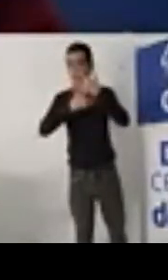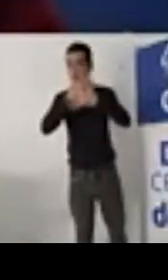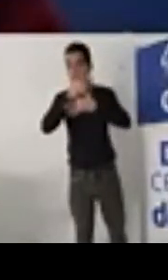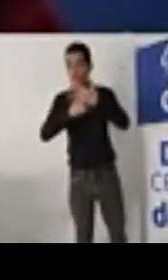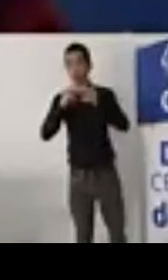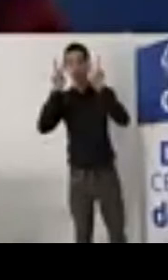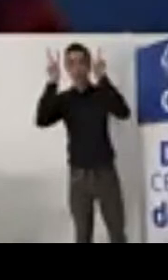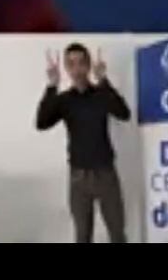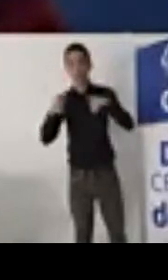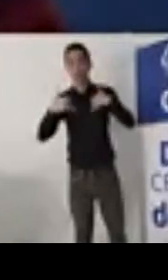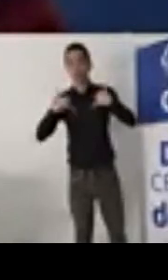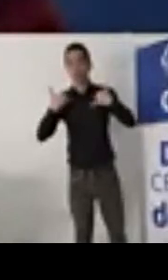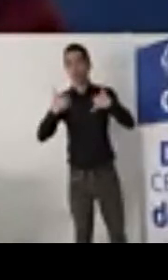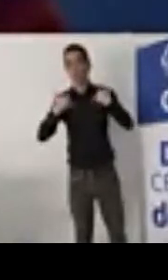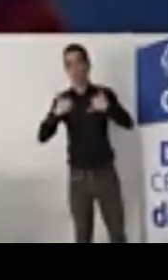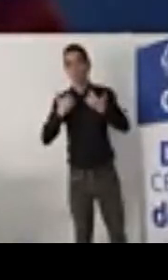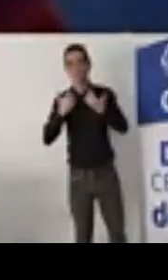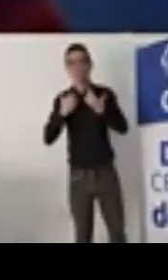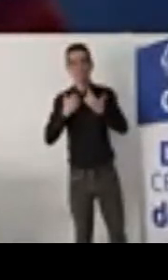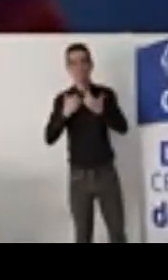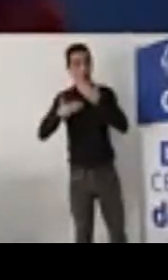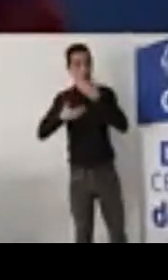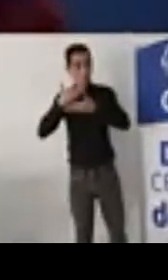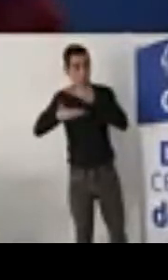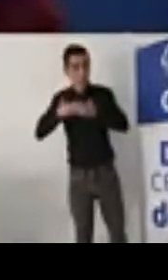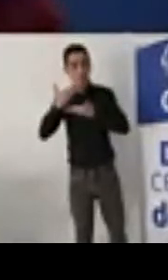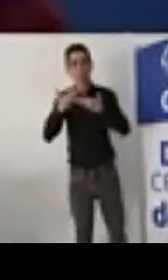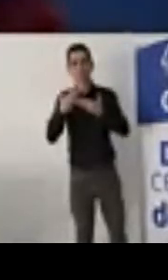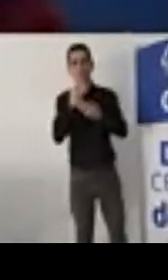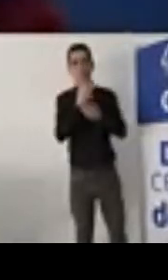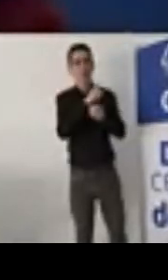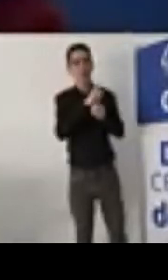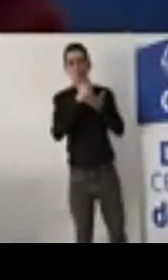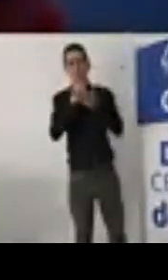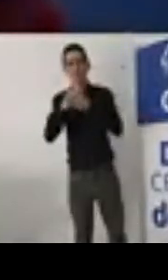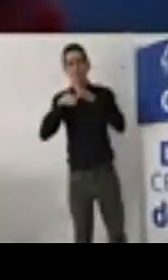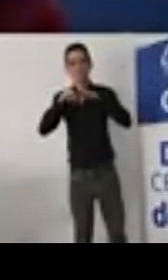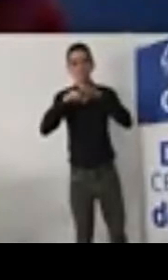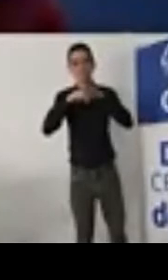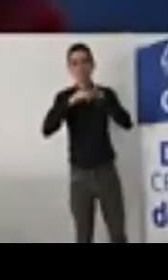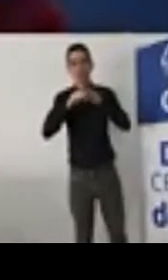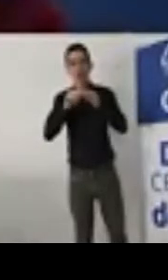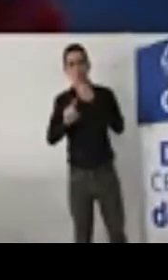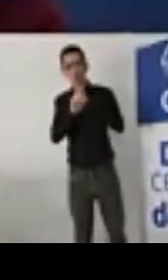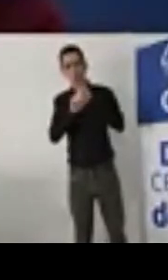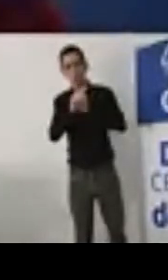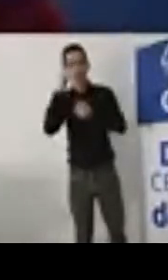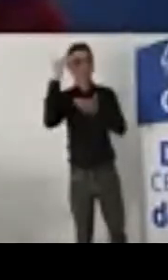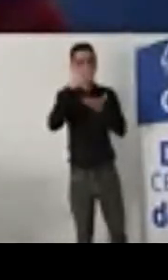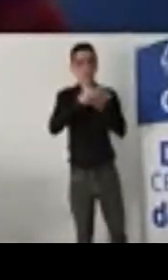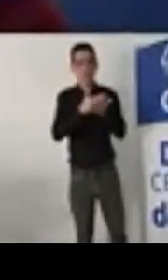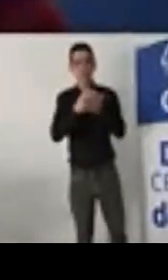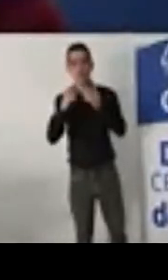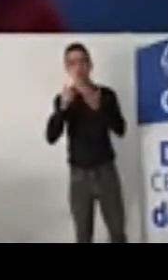del país, traer estrategias innovadoras para la solución de conflictos, defensa de los derechos humanos, políticas públicas